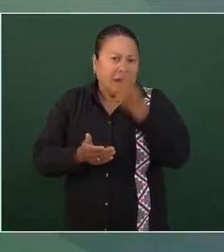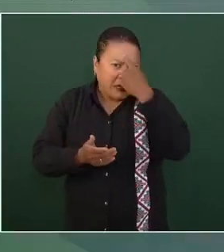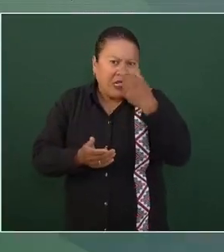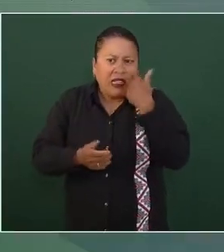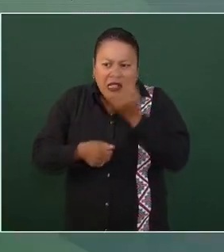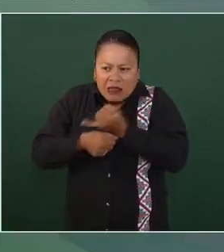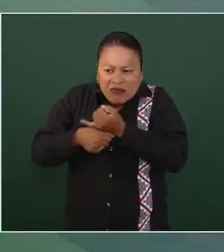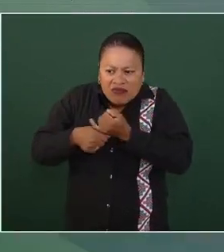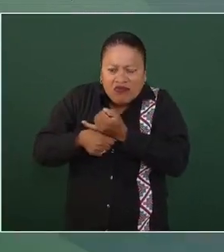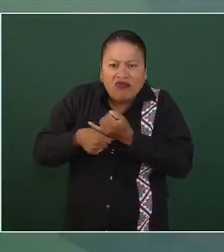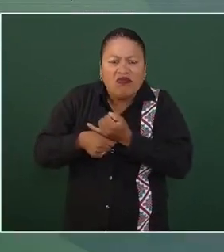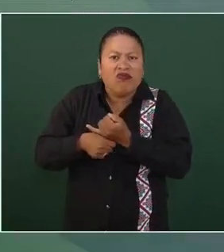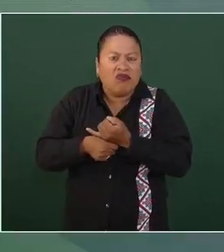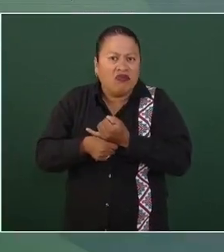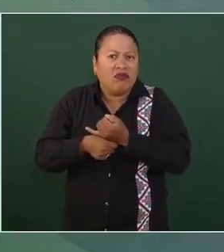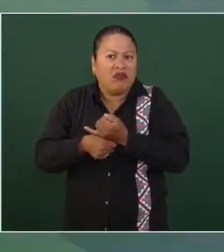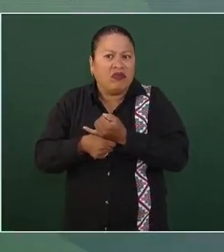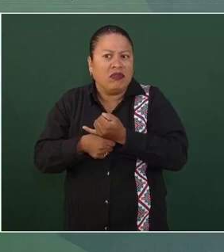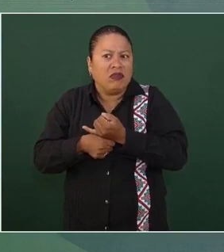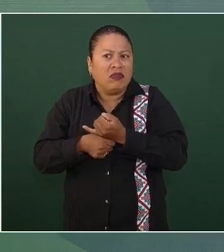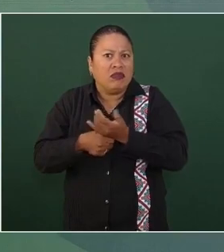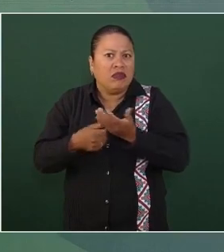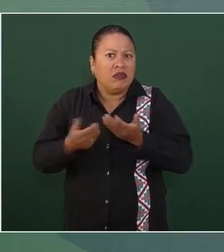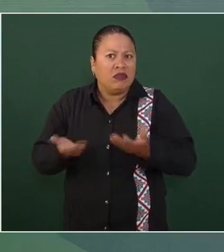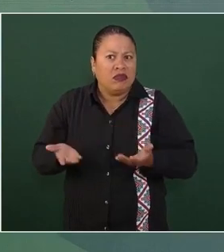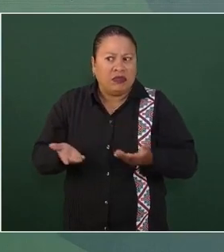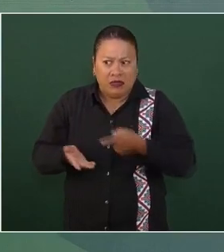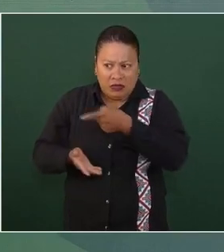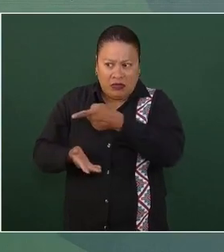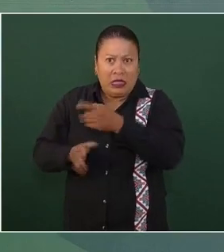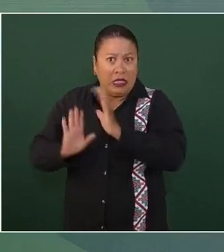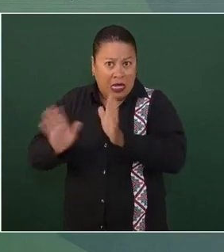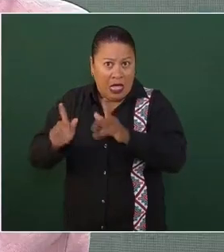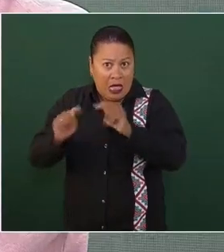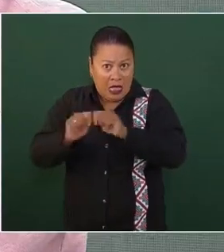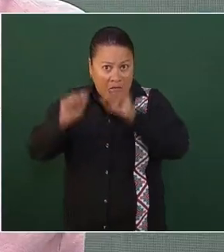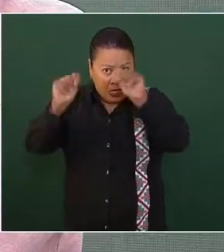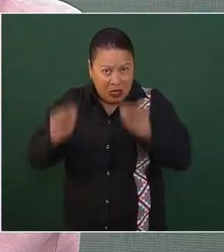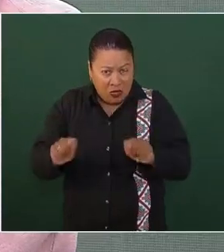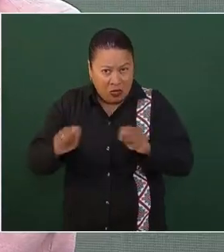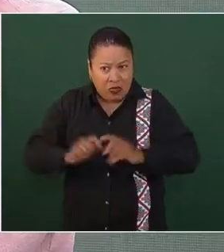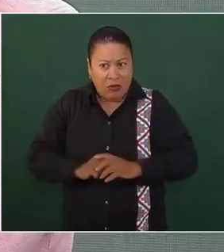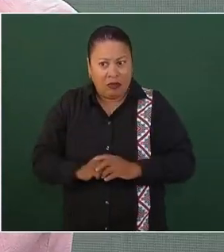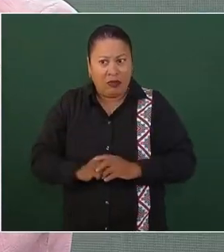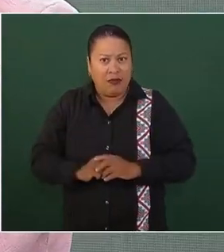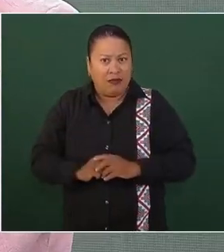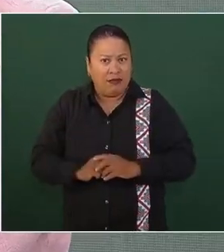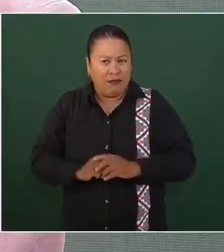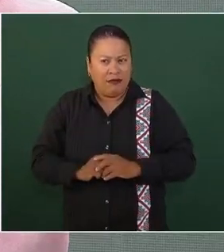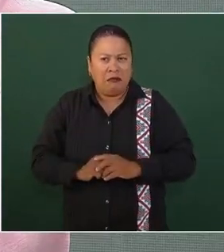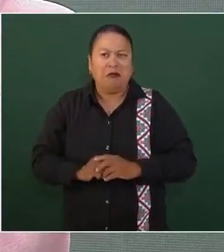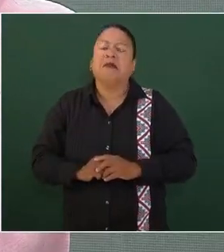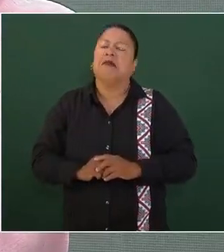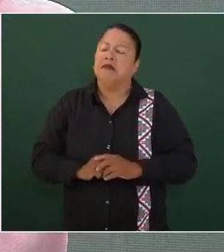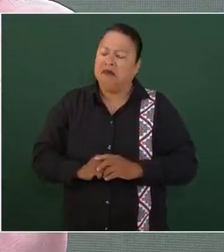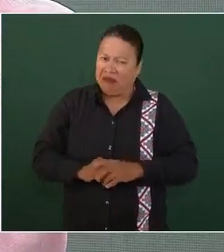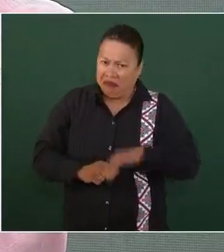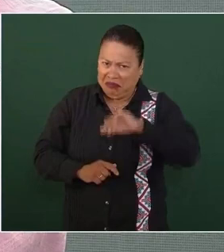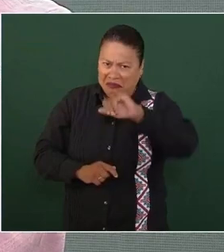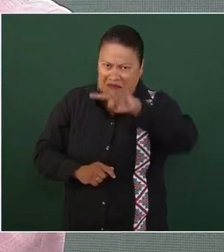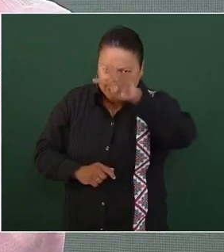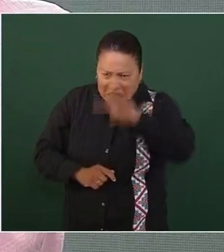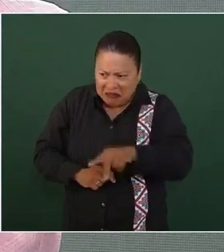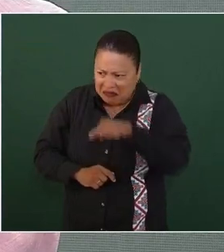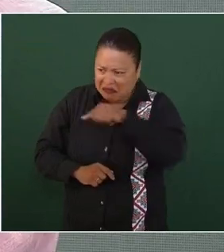si está titulada claro que está titulada